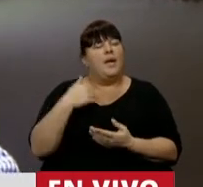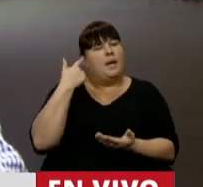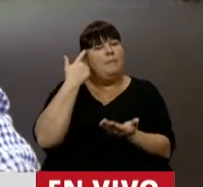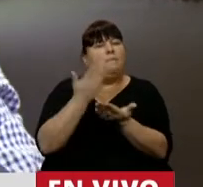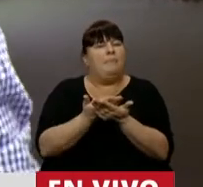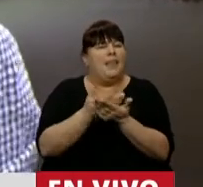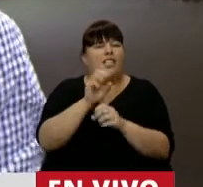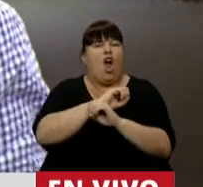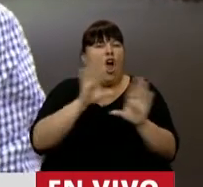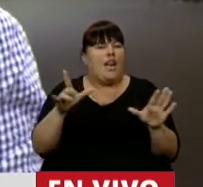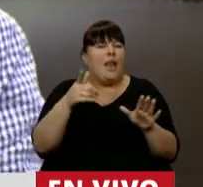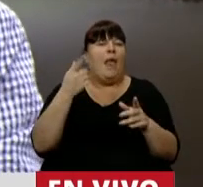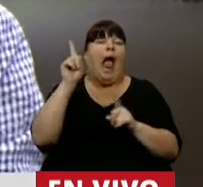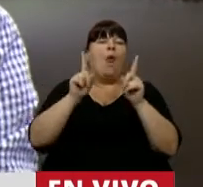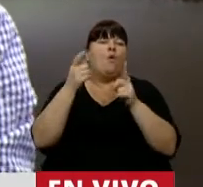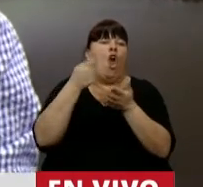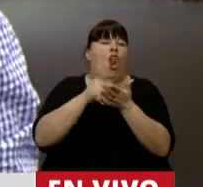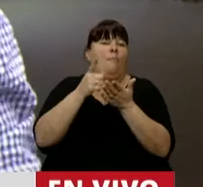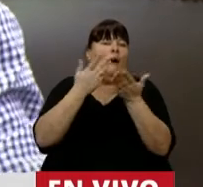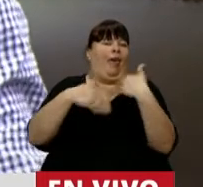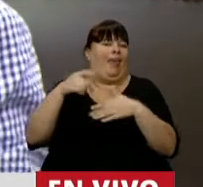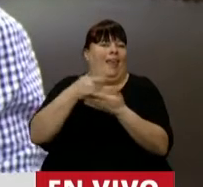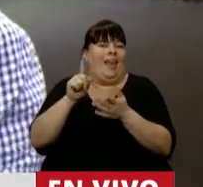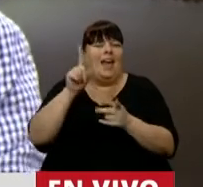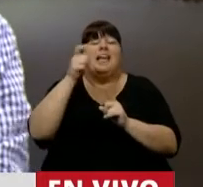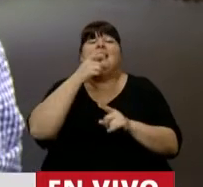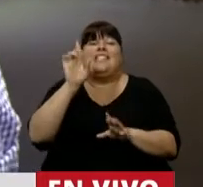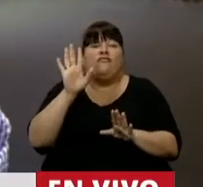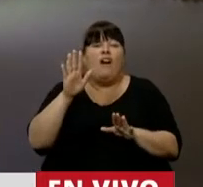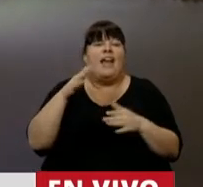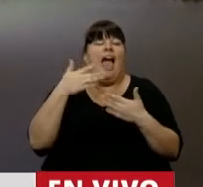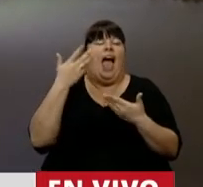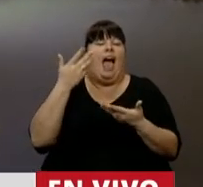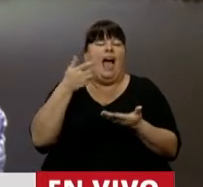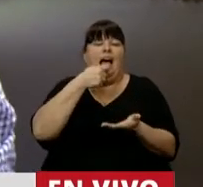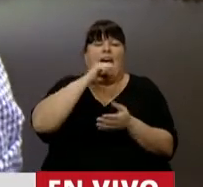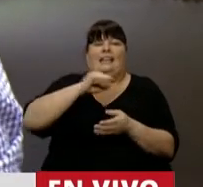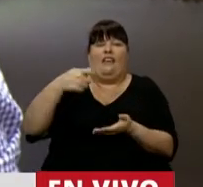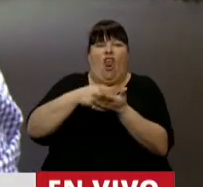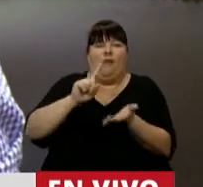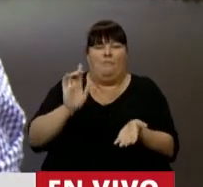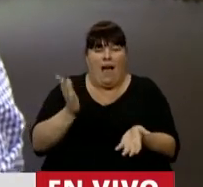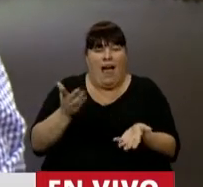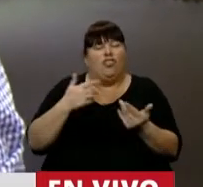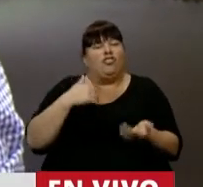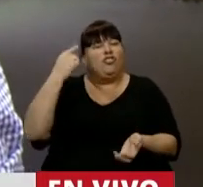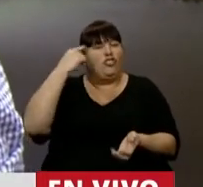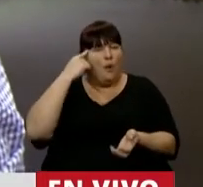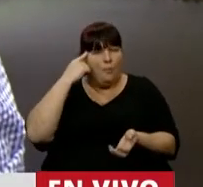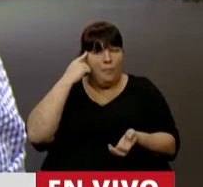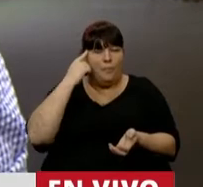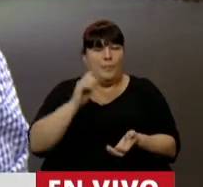planteando un delito de evasión que ni siquiera es delito de evasión, porque en todo caso sería ilusión. Entonces, a mí me